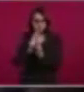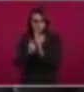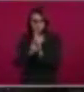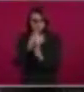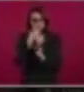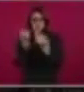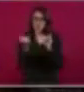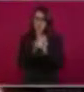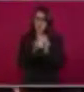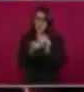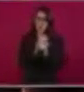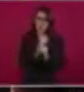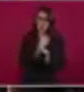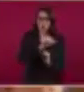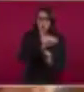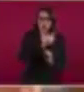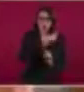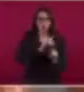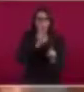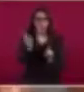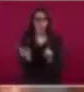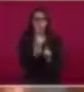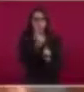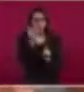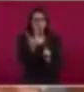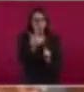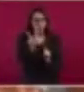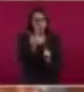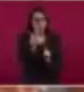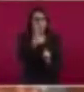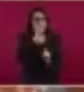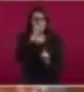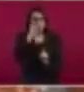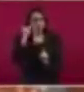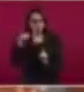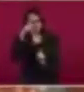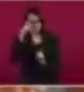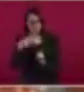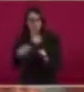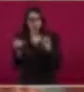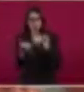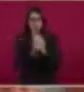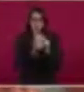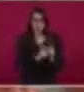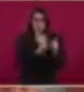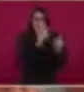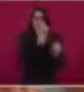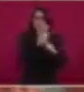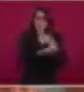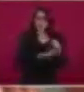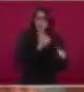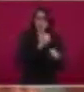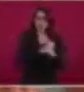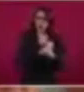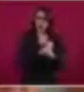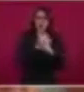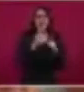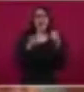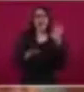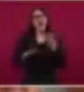negro afro se le entregue a los 65 años? Y finalmente, presidente, ha habido una limitante de